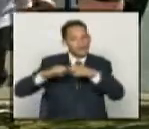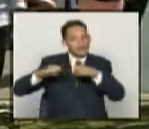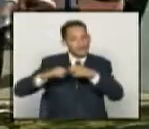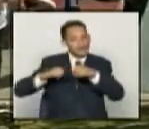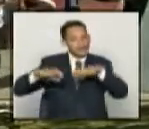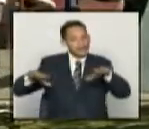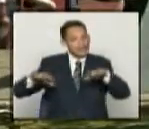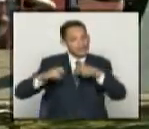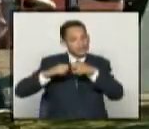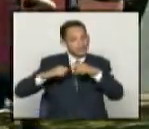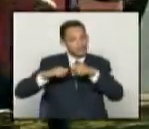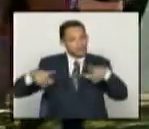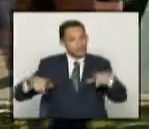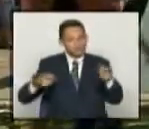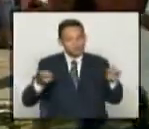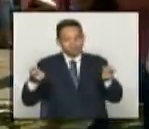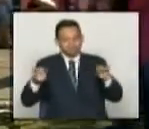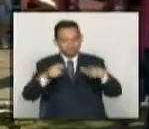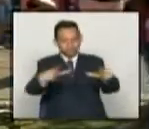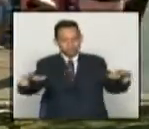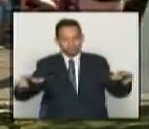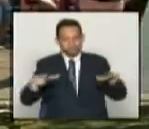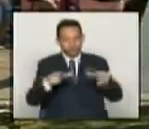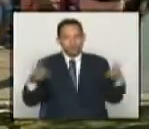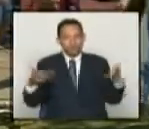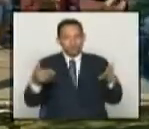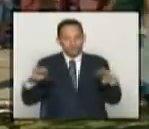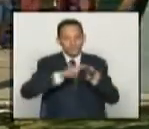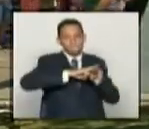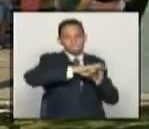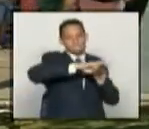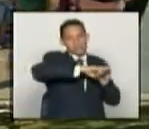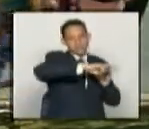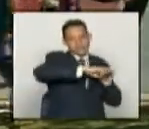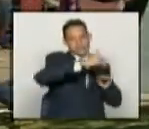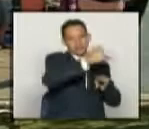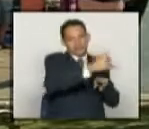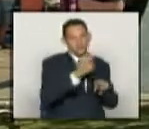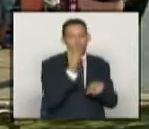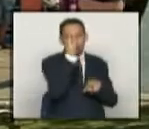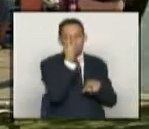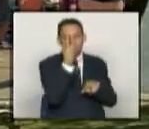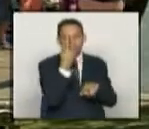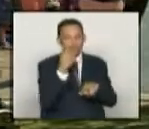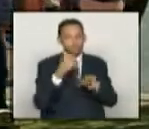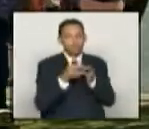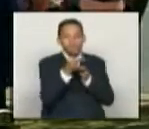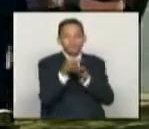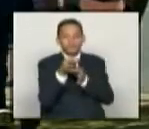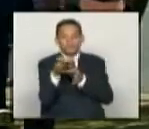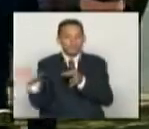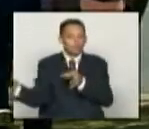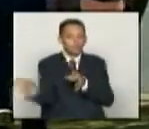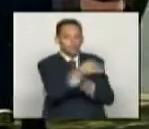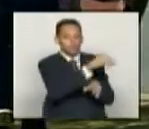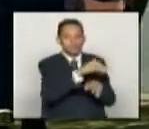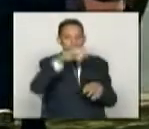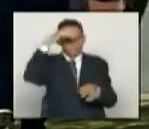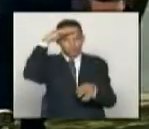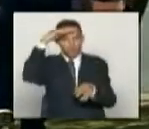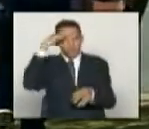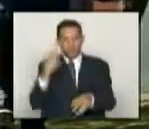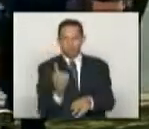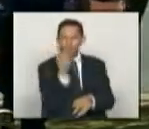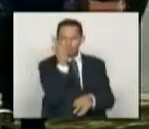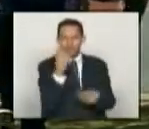una sola sala de control en el comando de la policía en Manizales, de modo que tendría la policía una